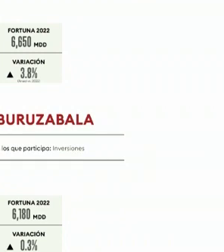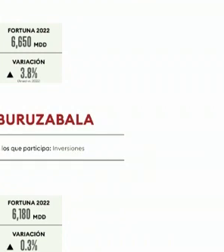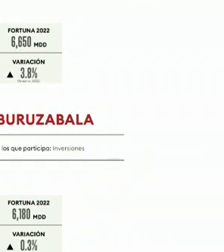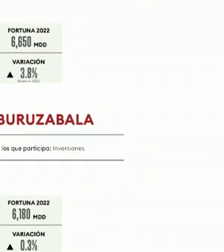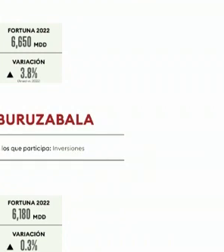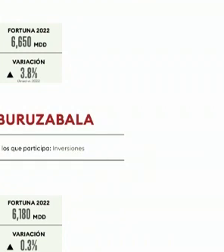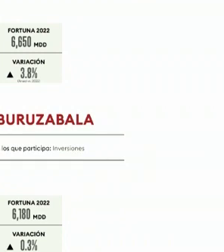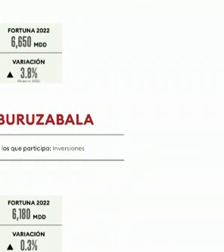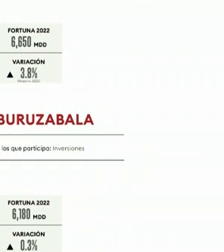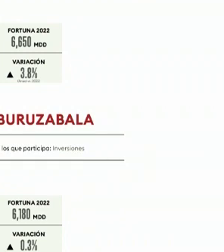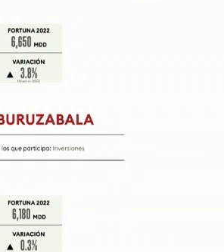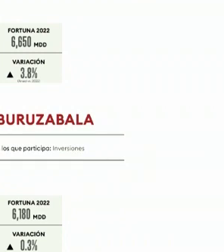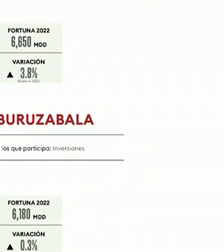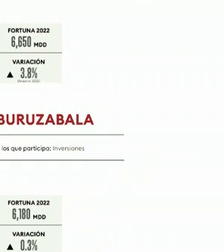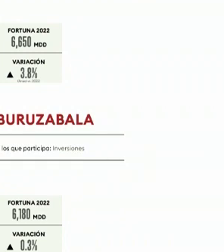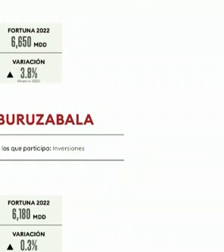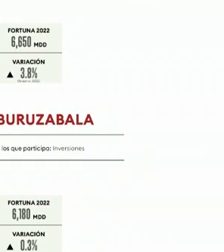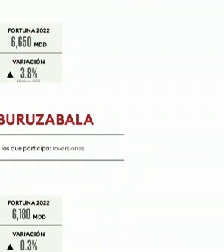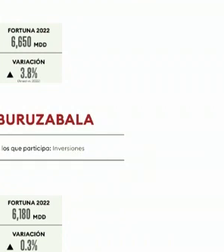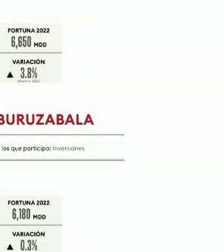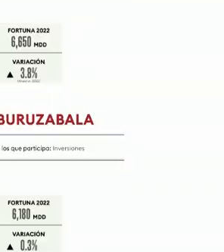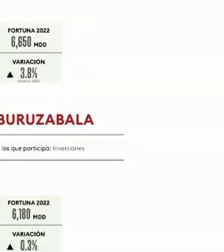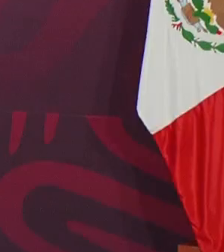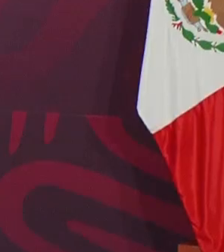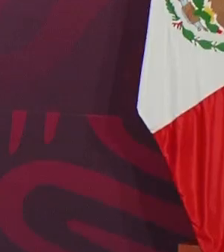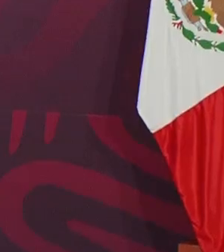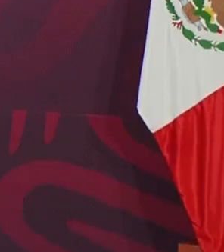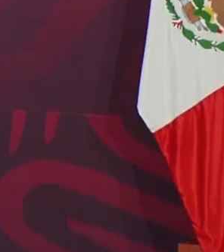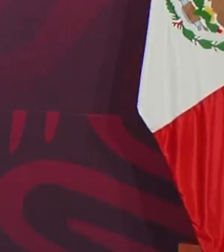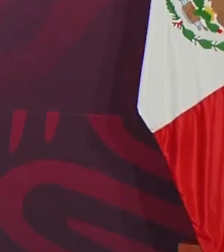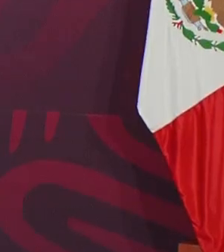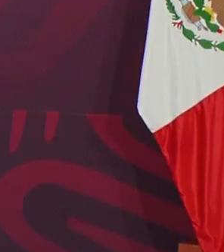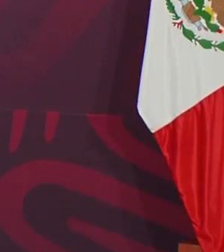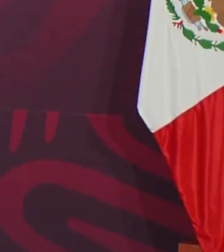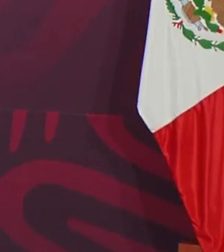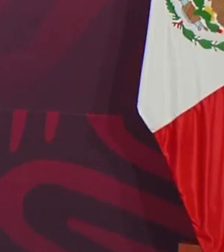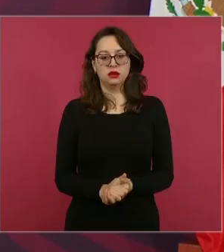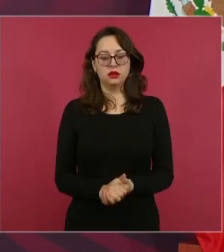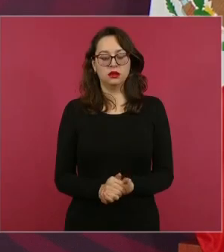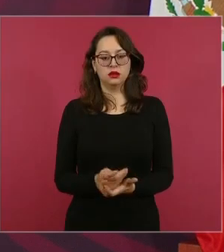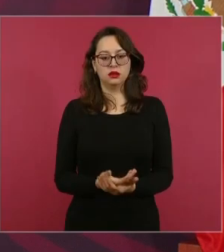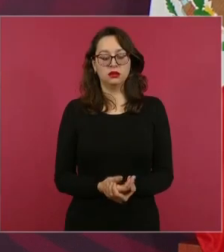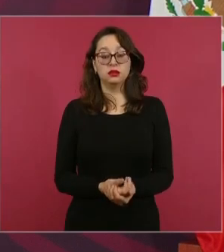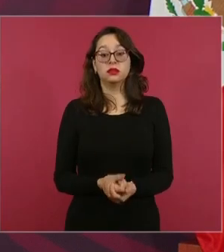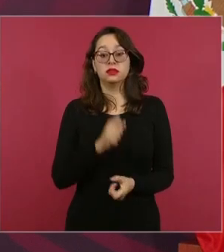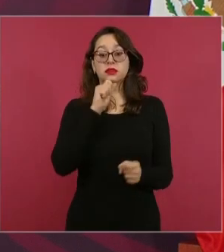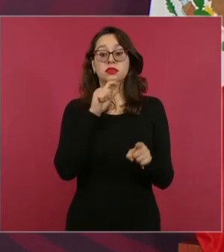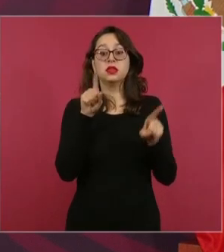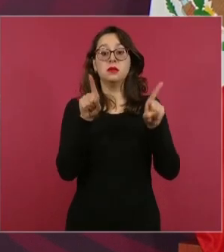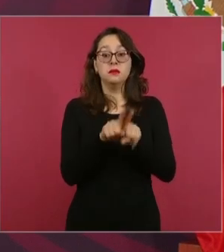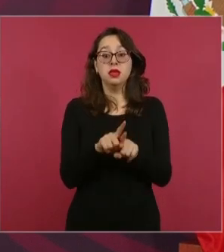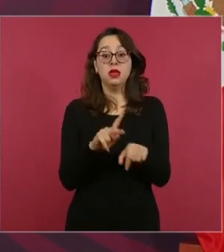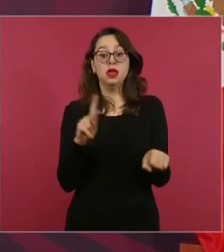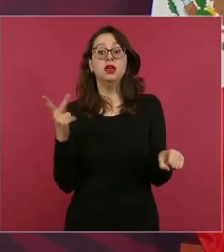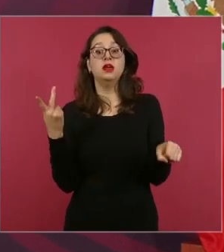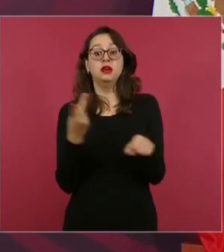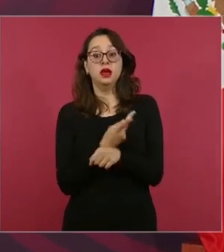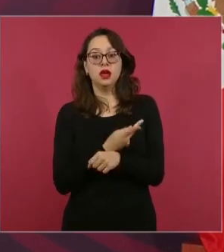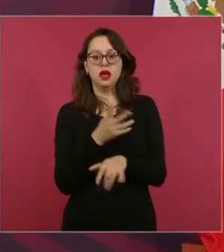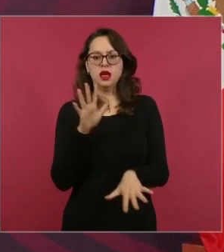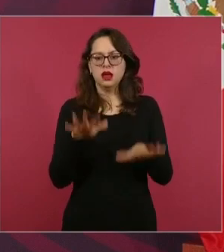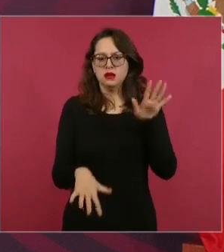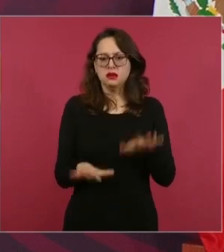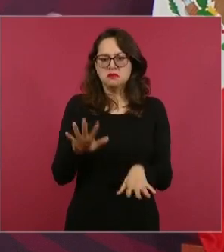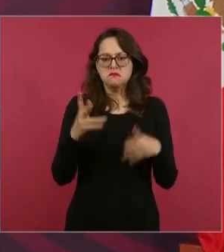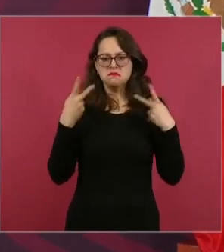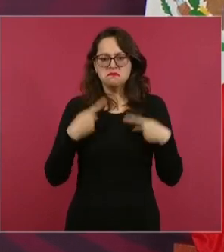250 300000 millones de dólares y no eh